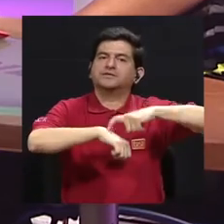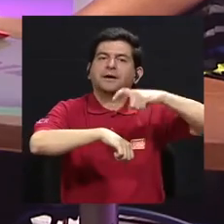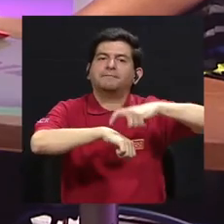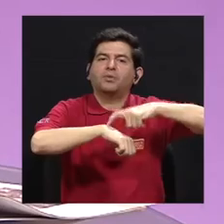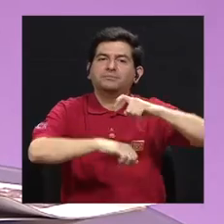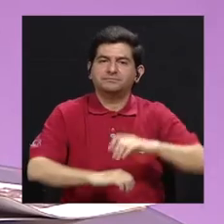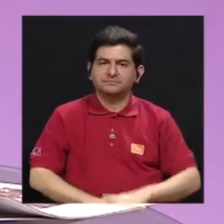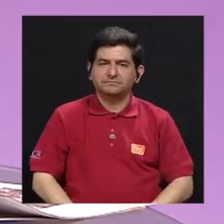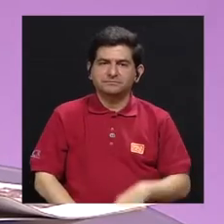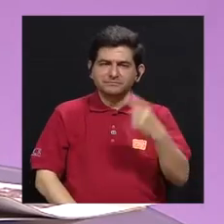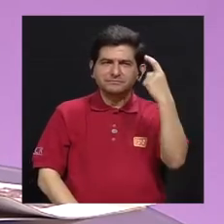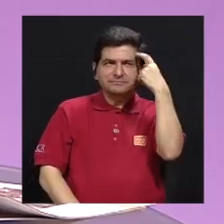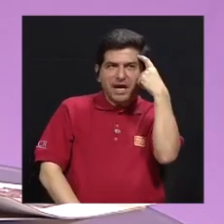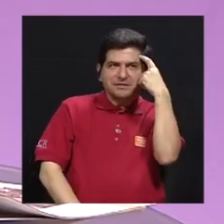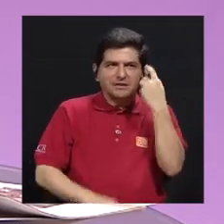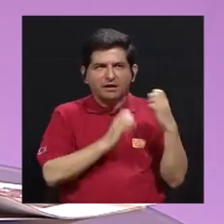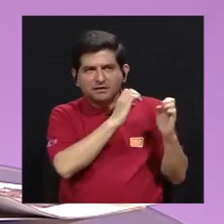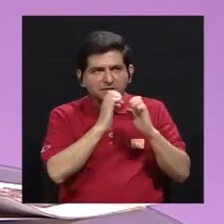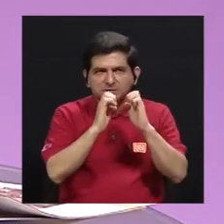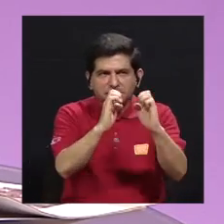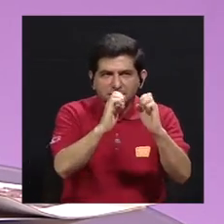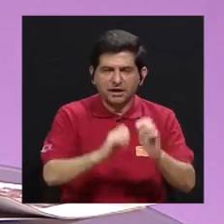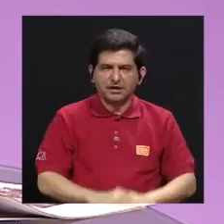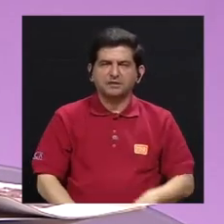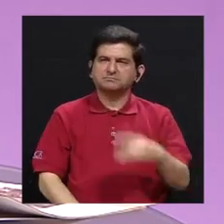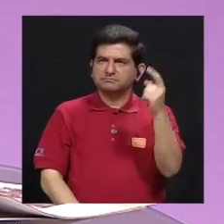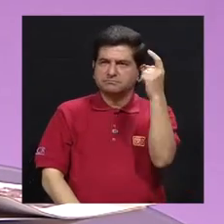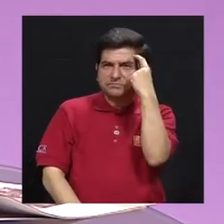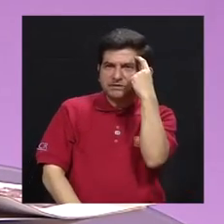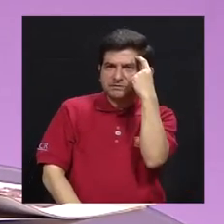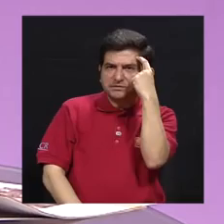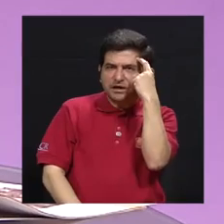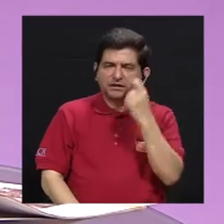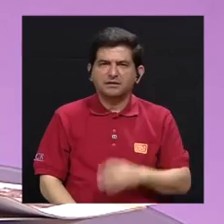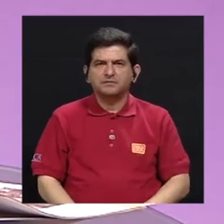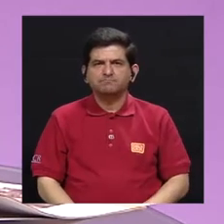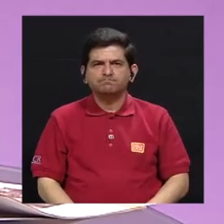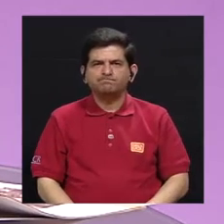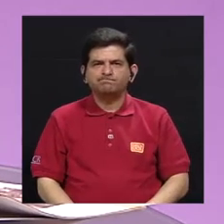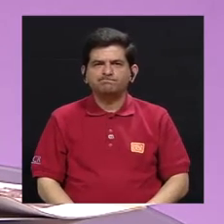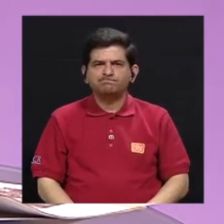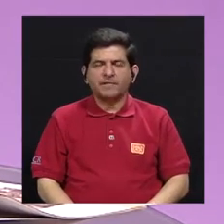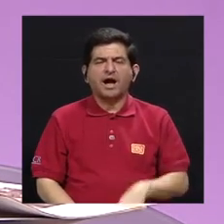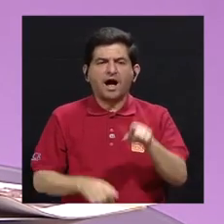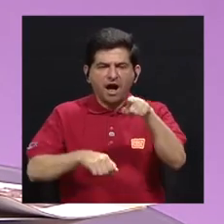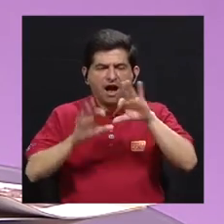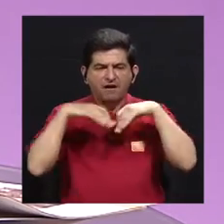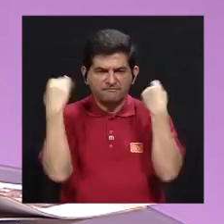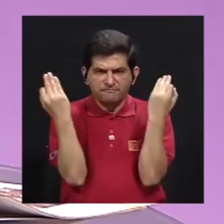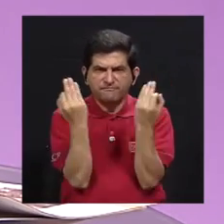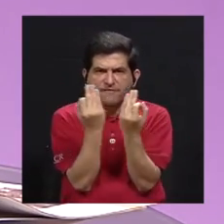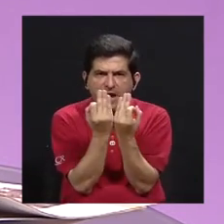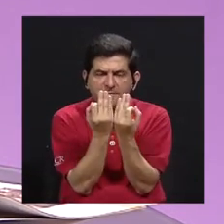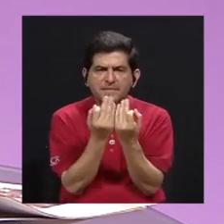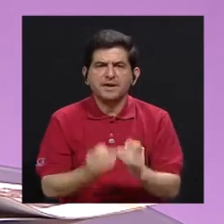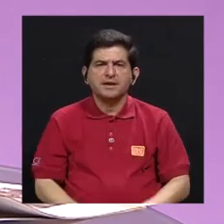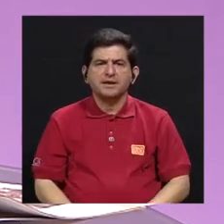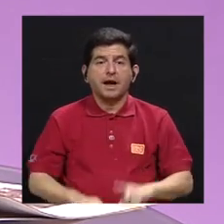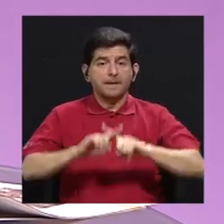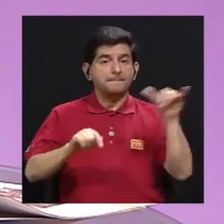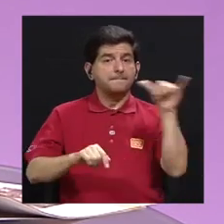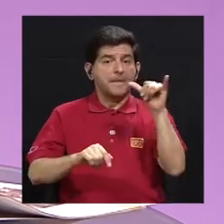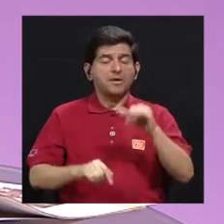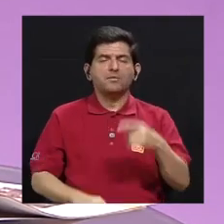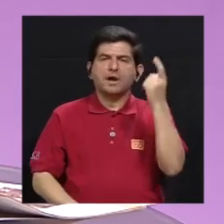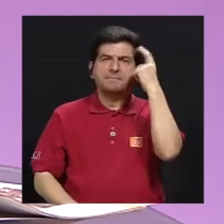al mismo tiempo pensando en estrategias pensando en en la familia que está pero